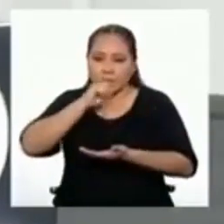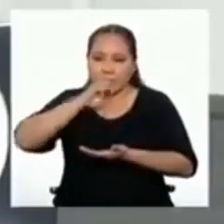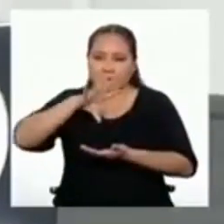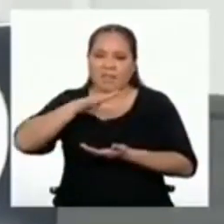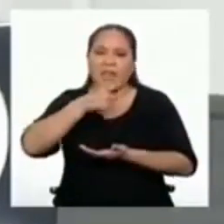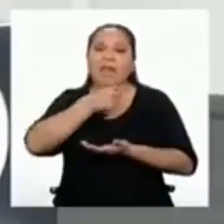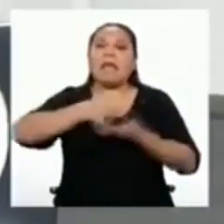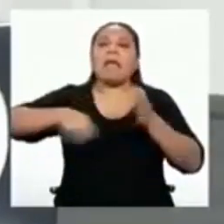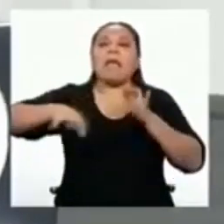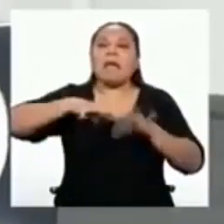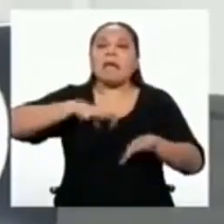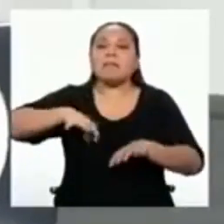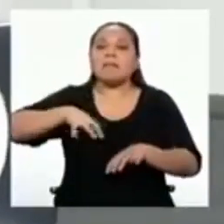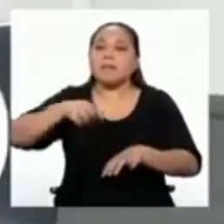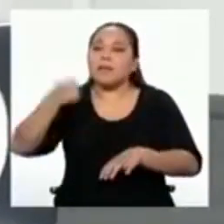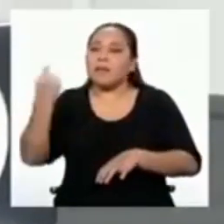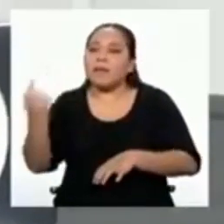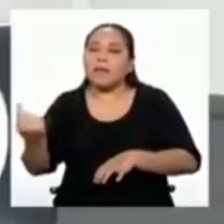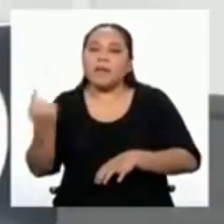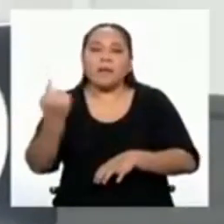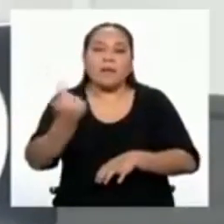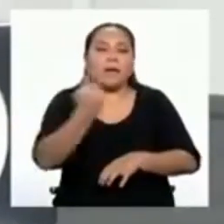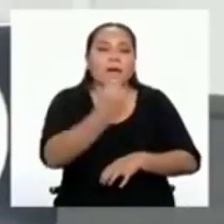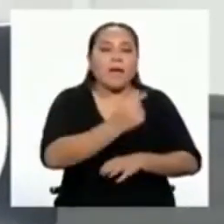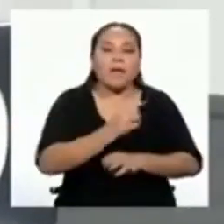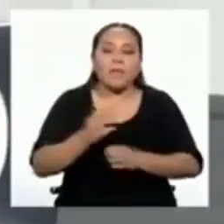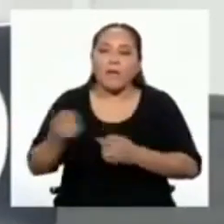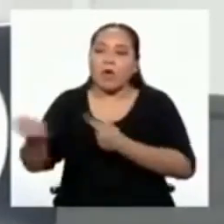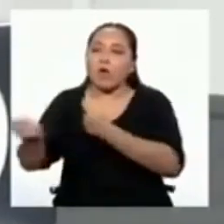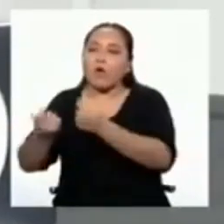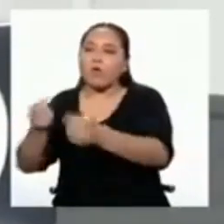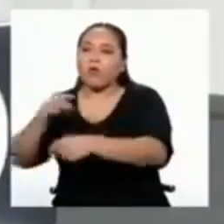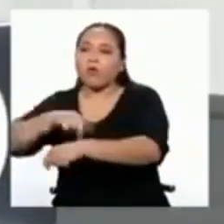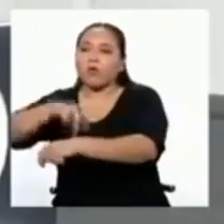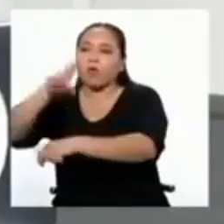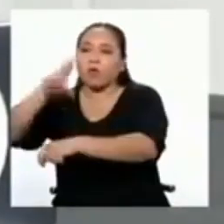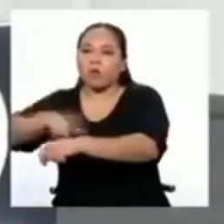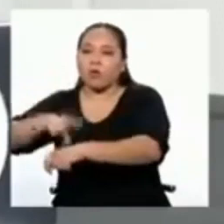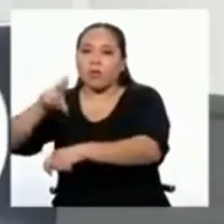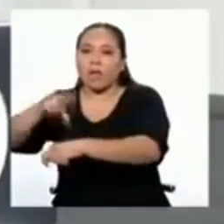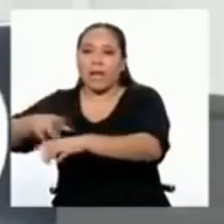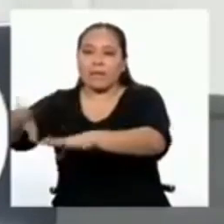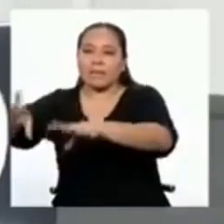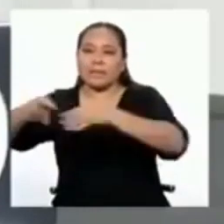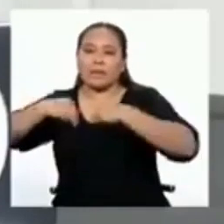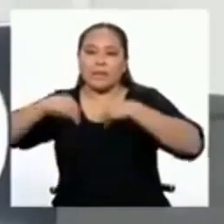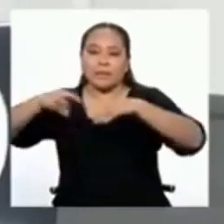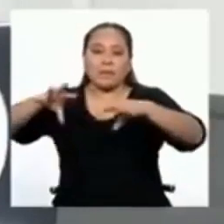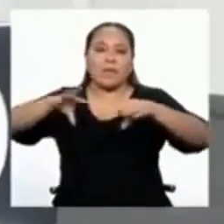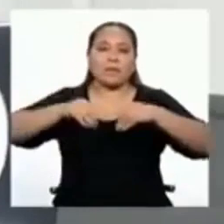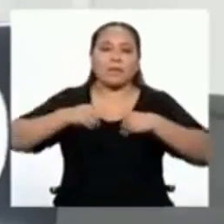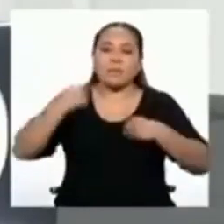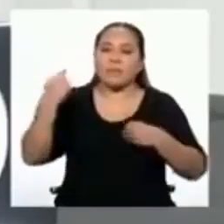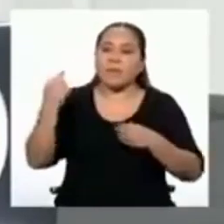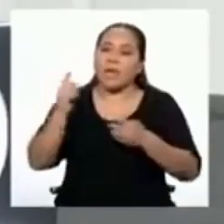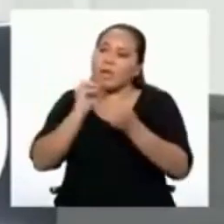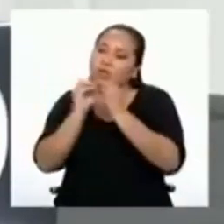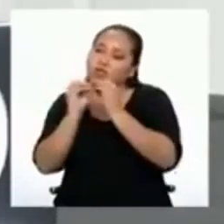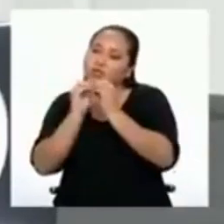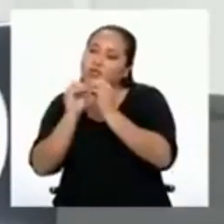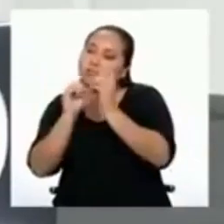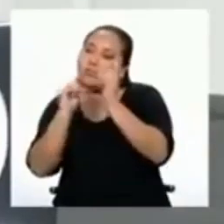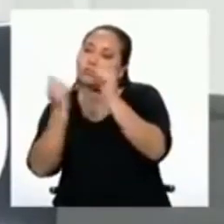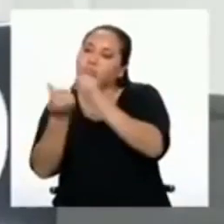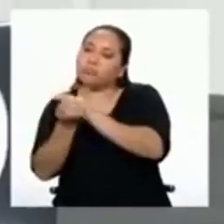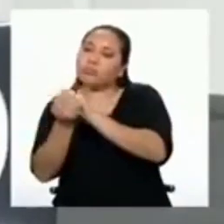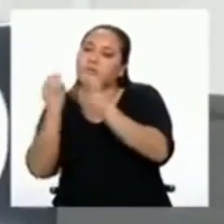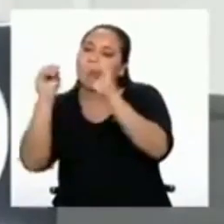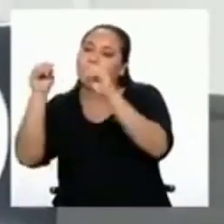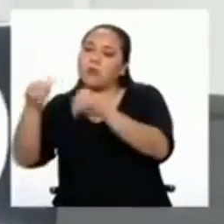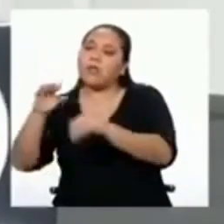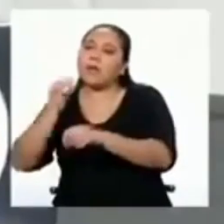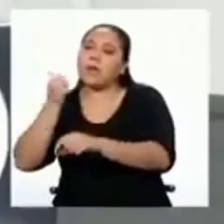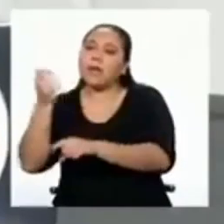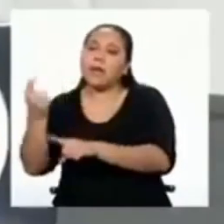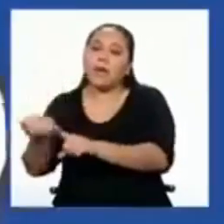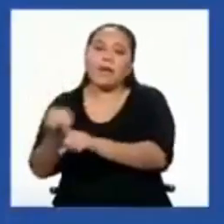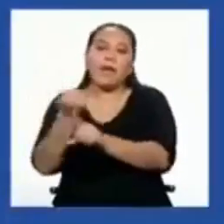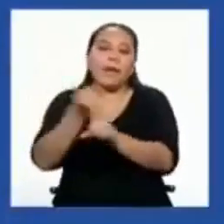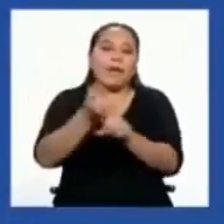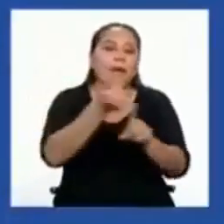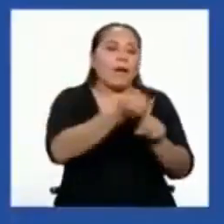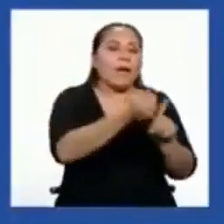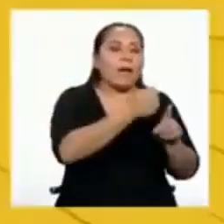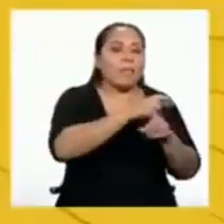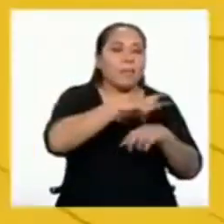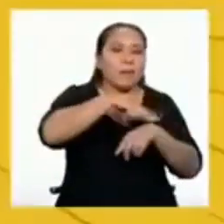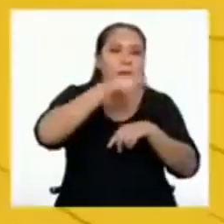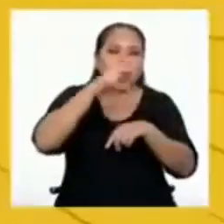hacer y los gobiernos regionales lo apoyan, acoplando esas medidas a cada una de sus regiones. Ya veo. ¿Y qué es de los